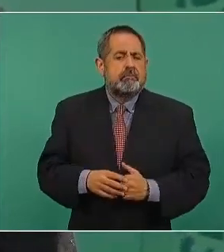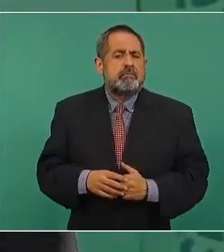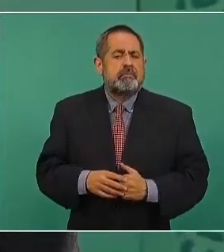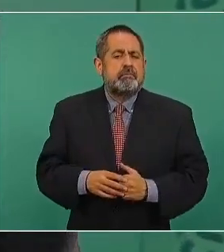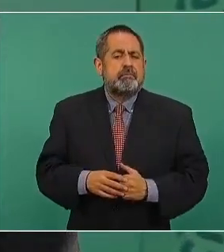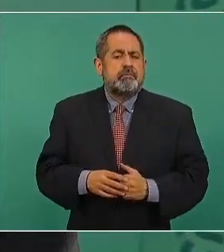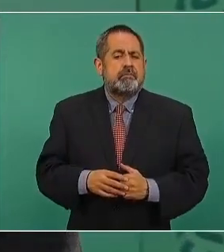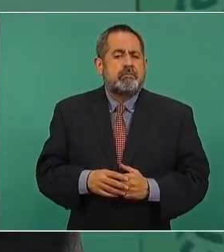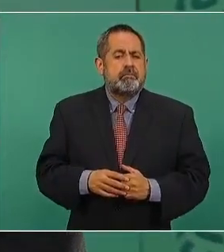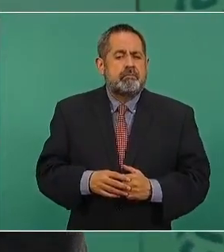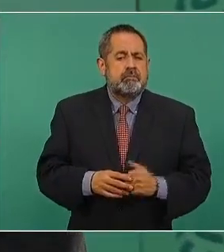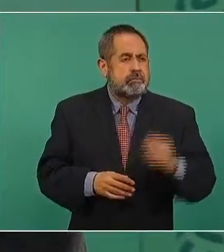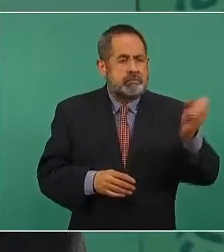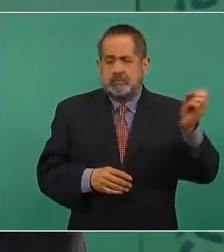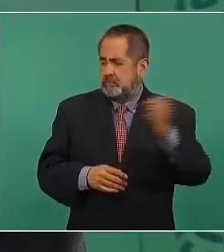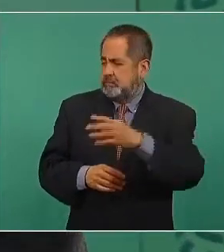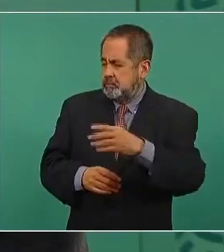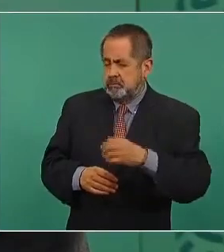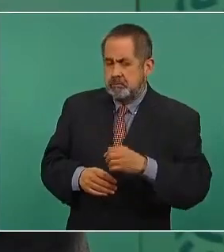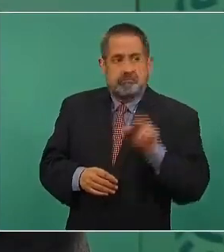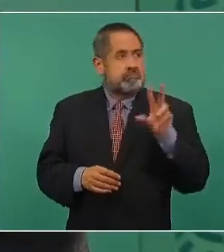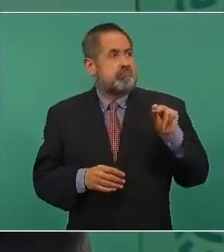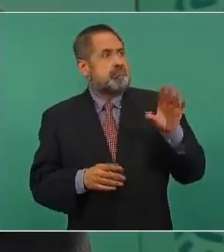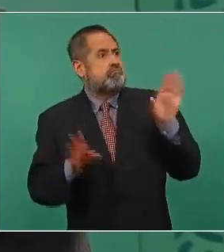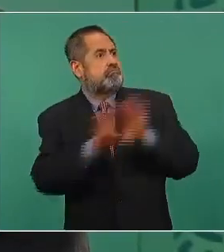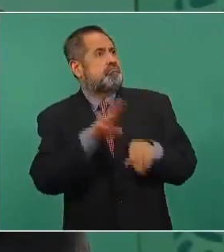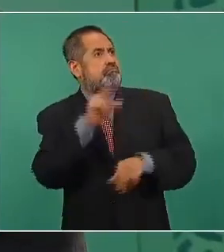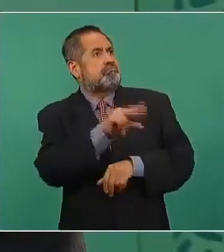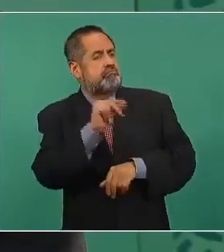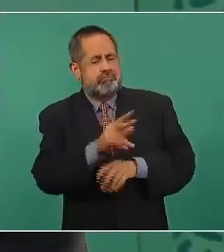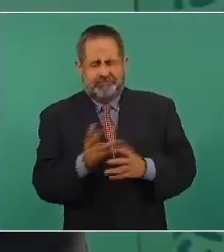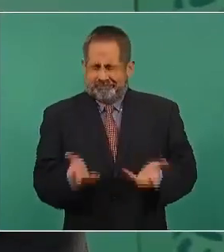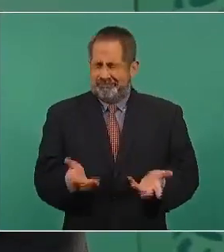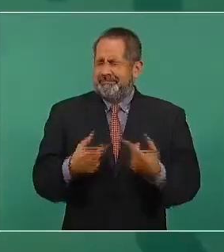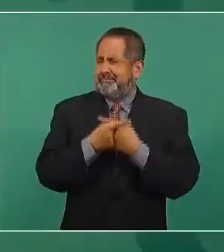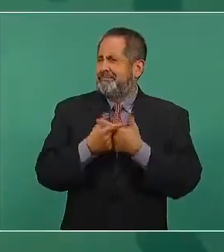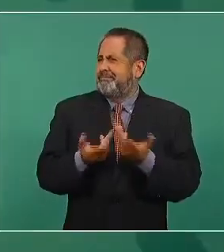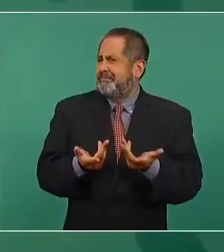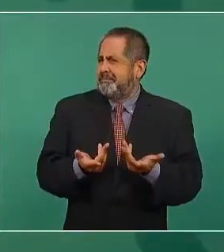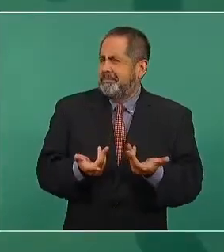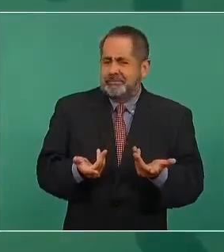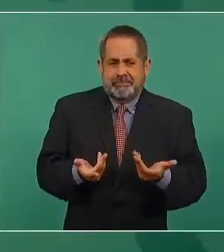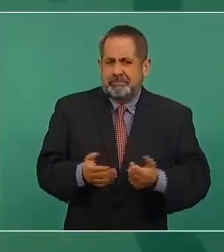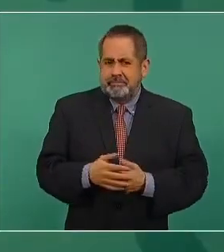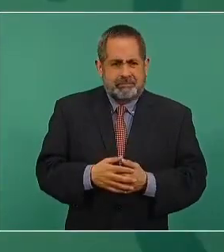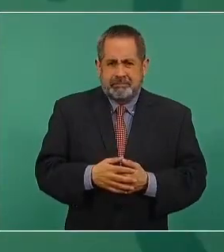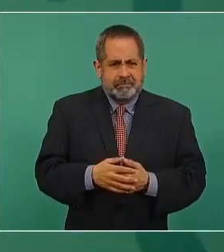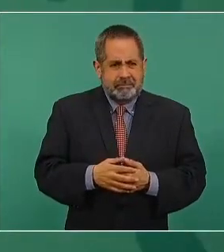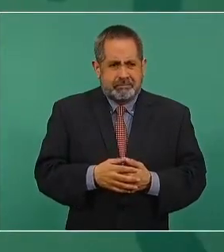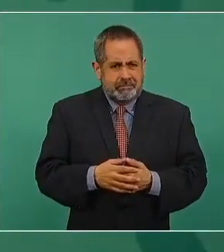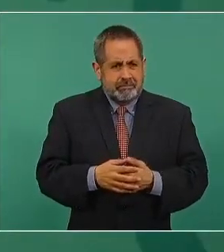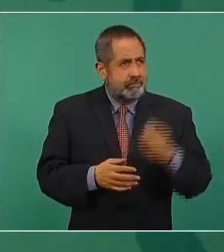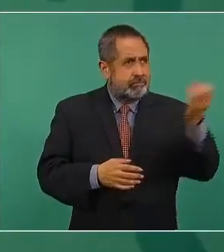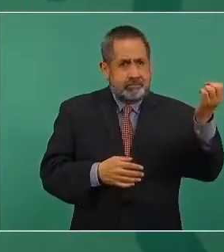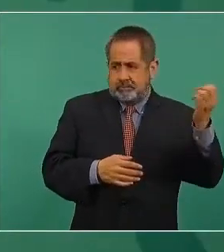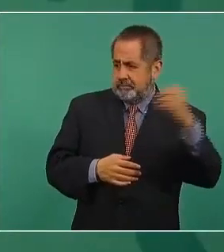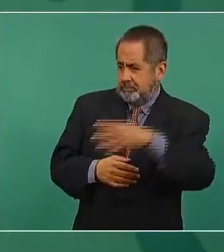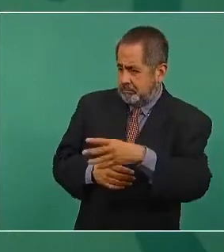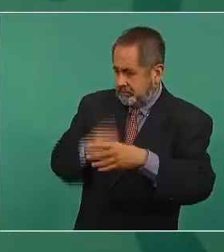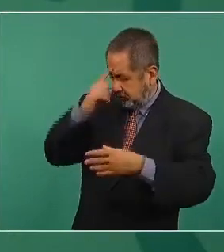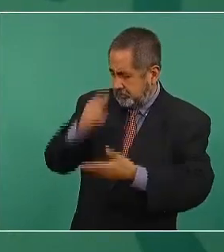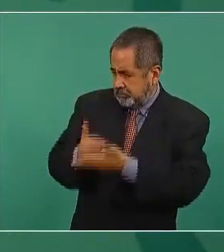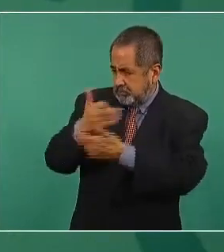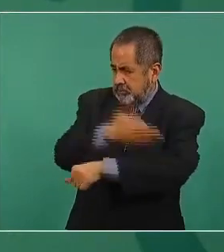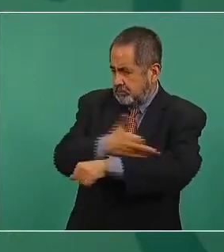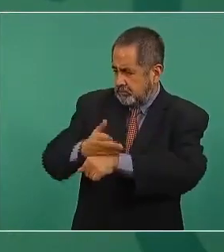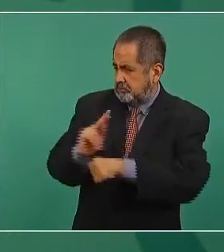¿En nombre de qué se le impide hacerlo? Si es para ayudar a un familiar,